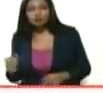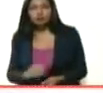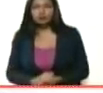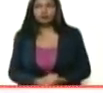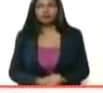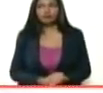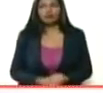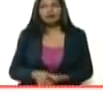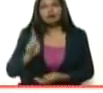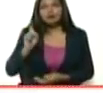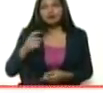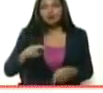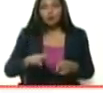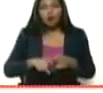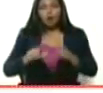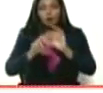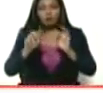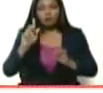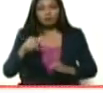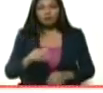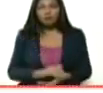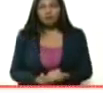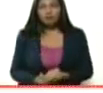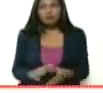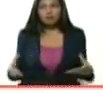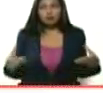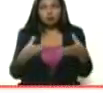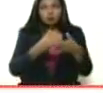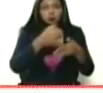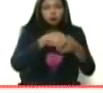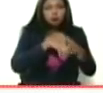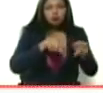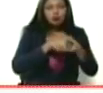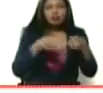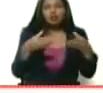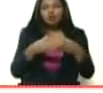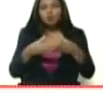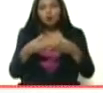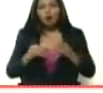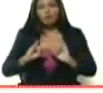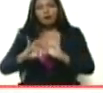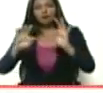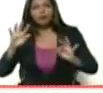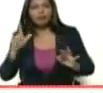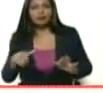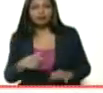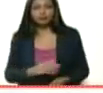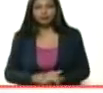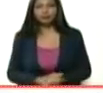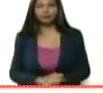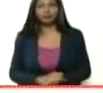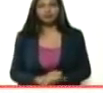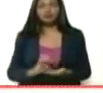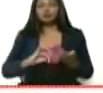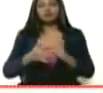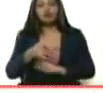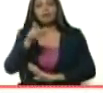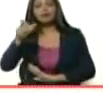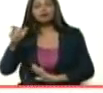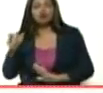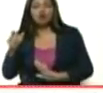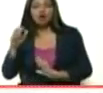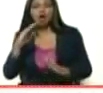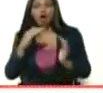la necesidad de también el aislamiento de los grupos etarios más vulnerables, como son las personas